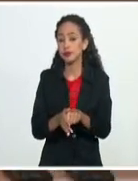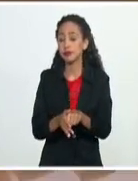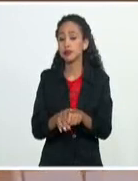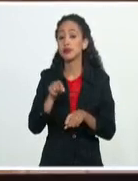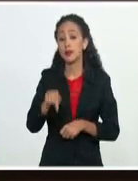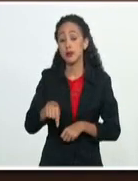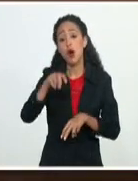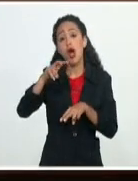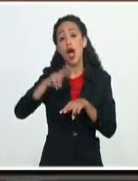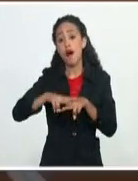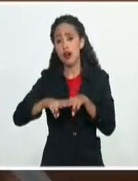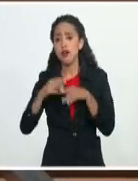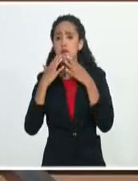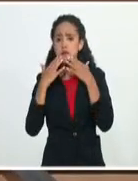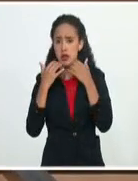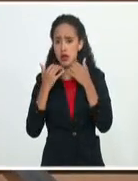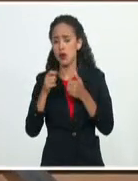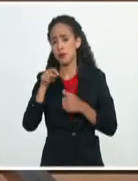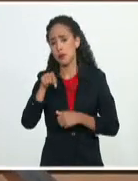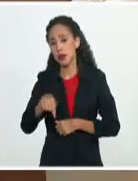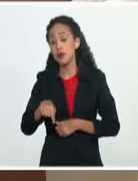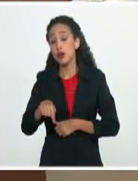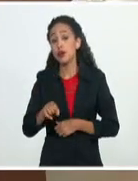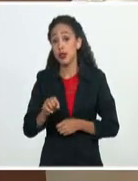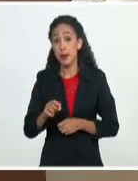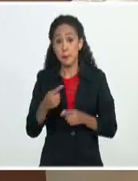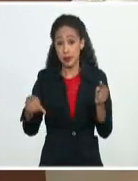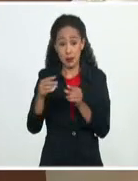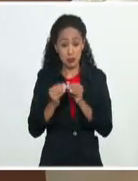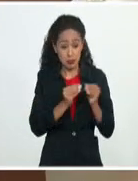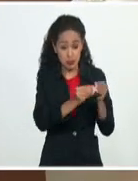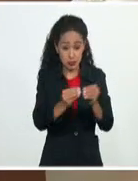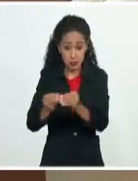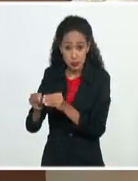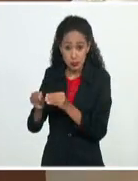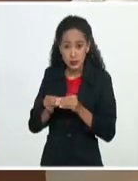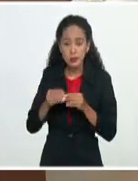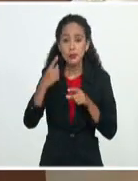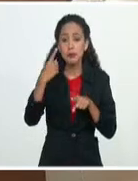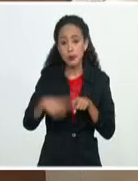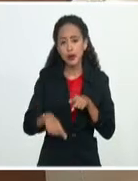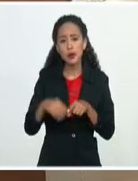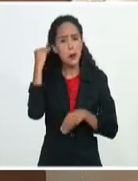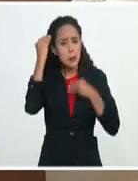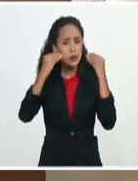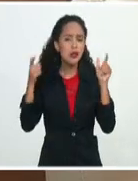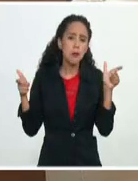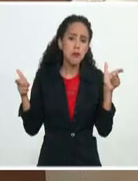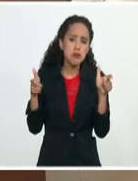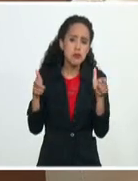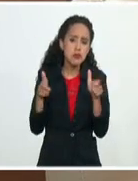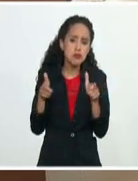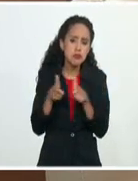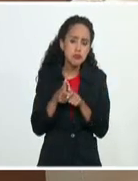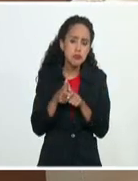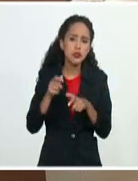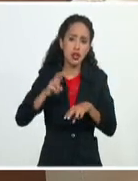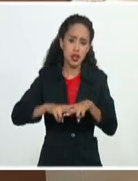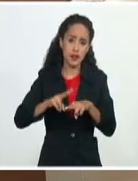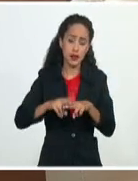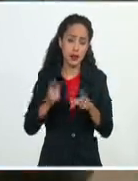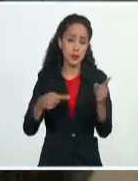en La Habana, donde, a pesar de existir la más alta transmisión del país, se prevé que continúe la disminución de los contagios, en particular